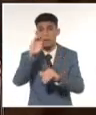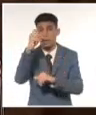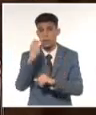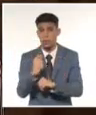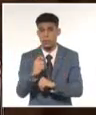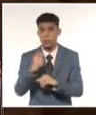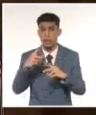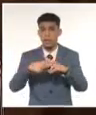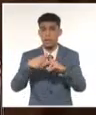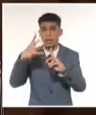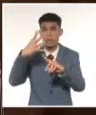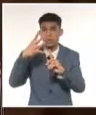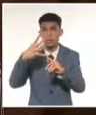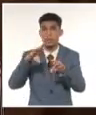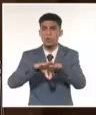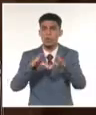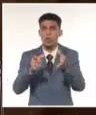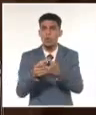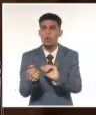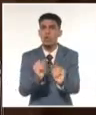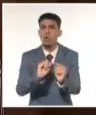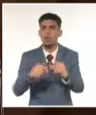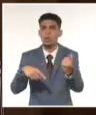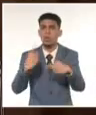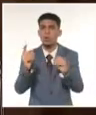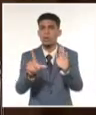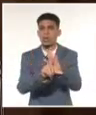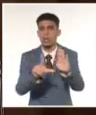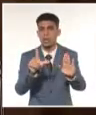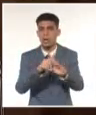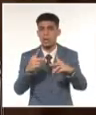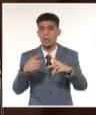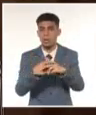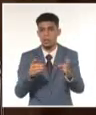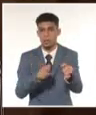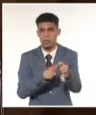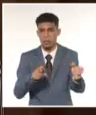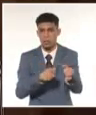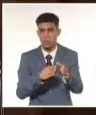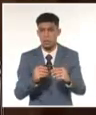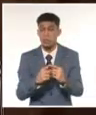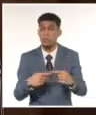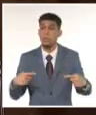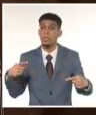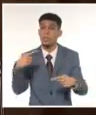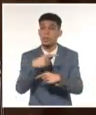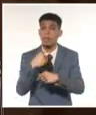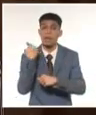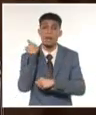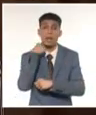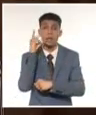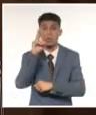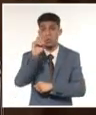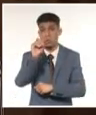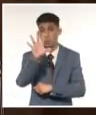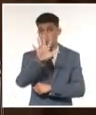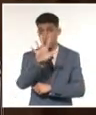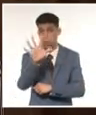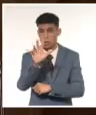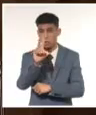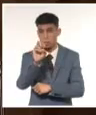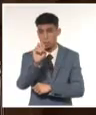el enfrentamiento a las tendencias negativas presentes en la sociedad, tomando en cuenta para ello que el 2025 será el